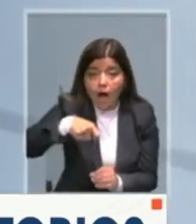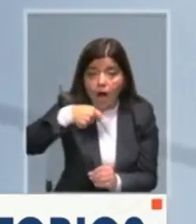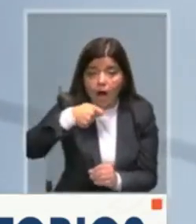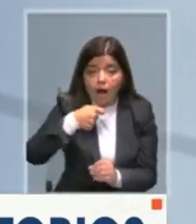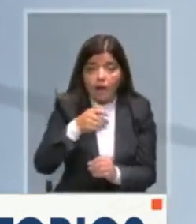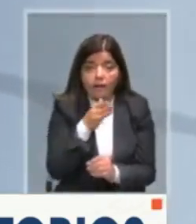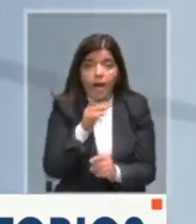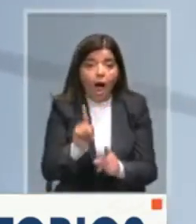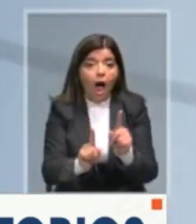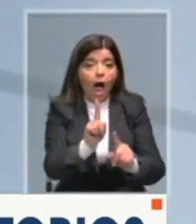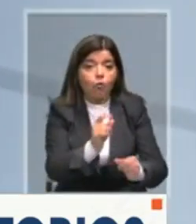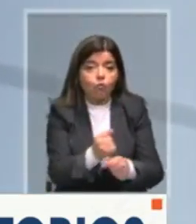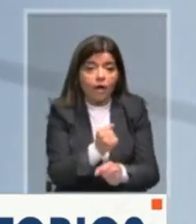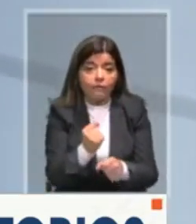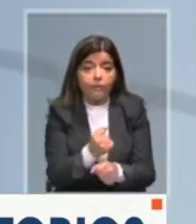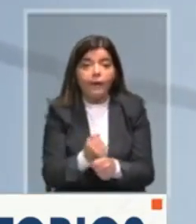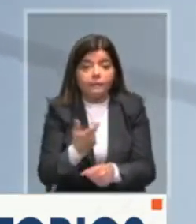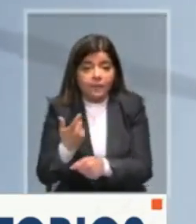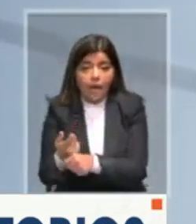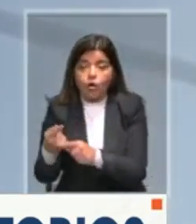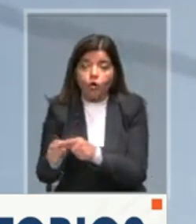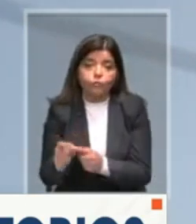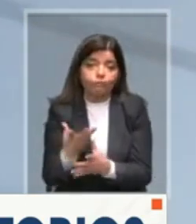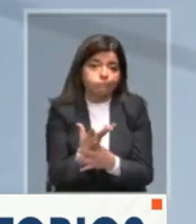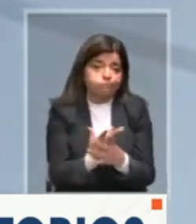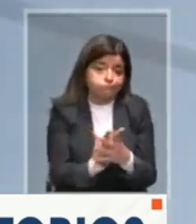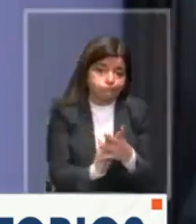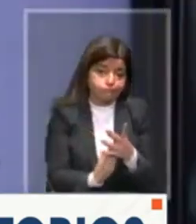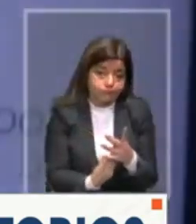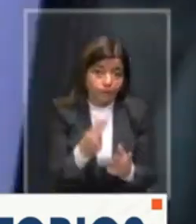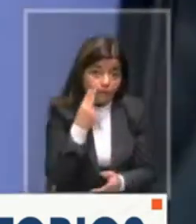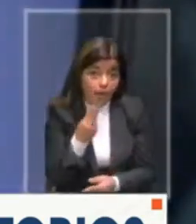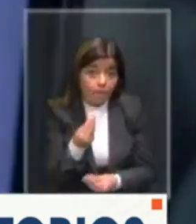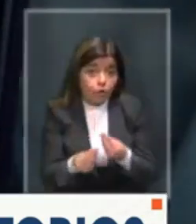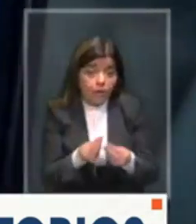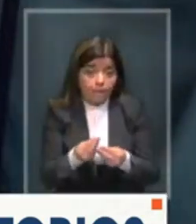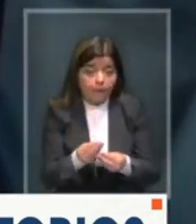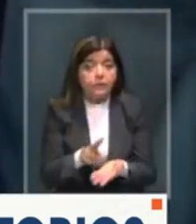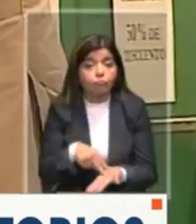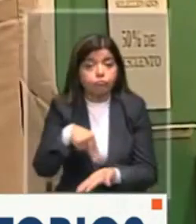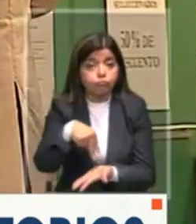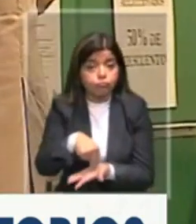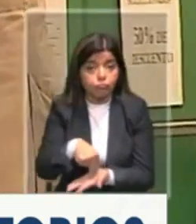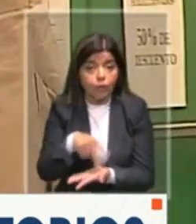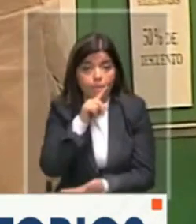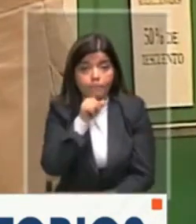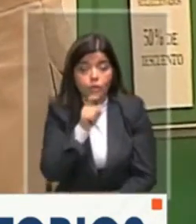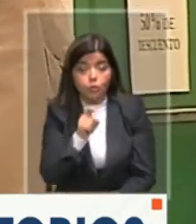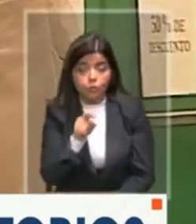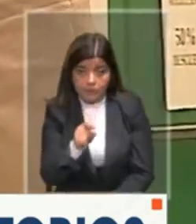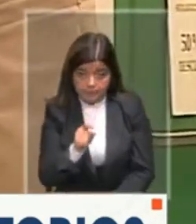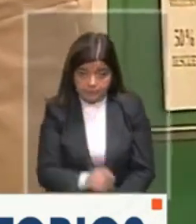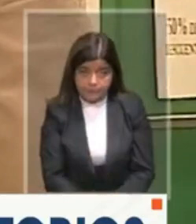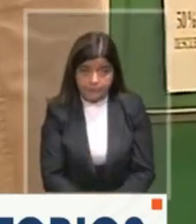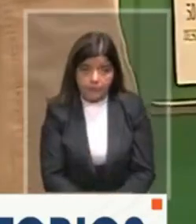de cadena lo vimos, en otras también estaba fuera de stock. Veamos qué pasa de manera presencial. Así es que estaba como